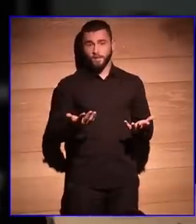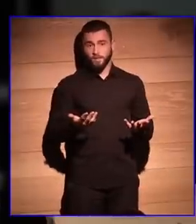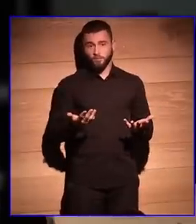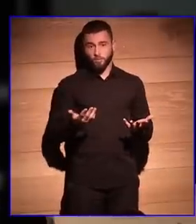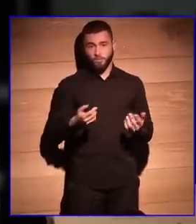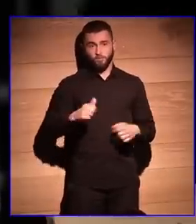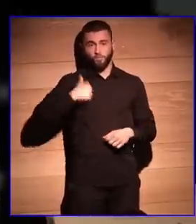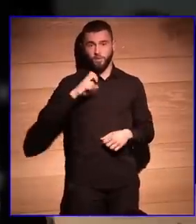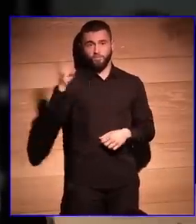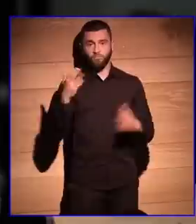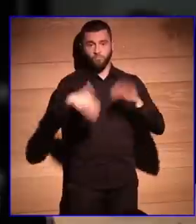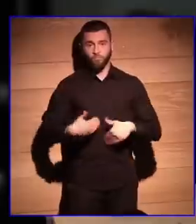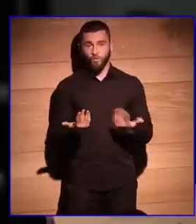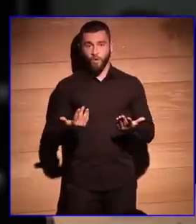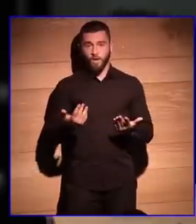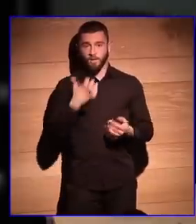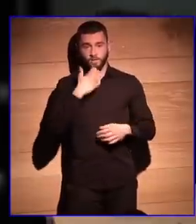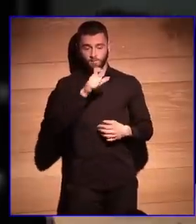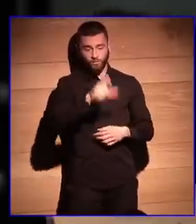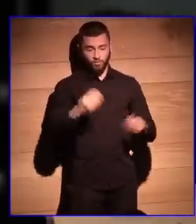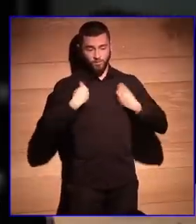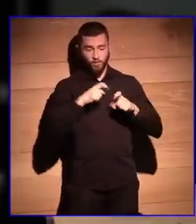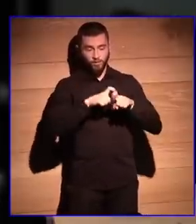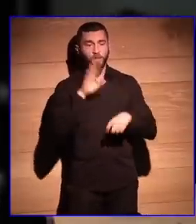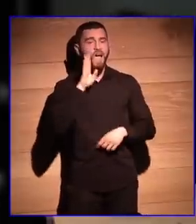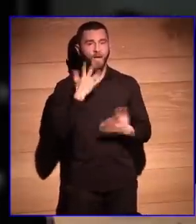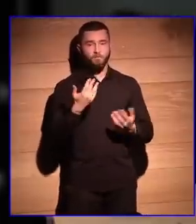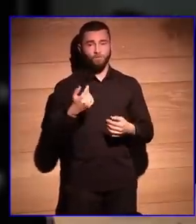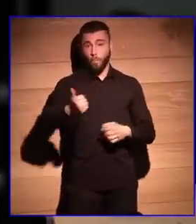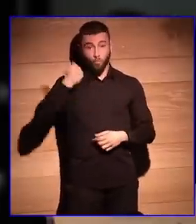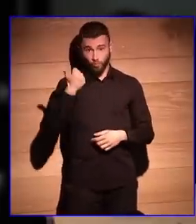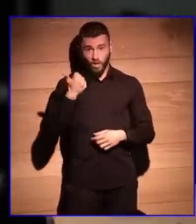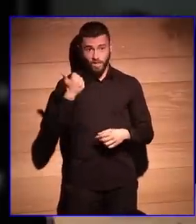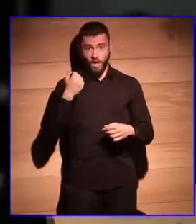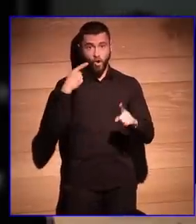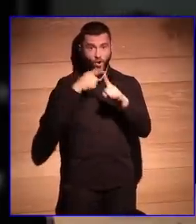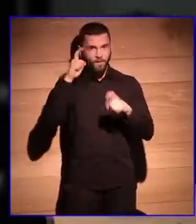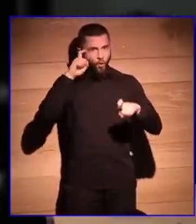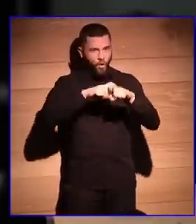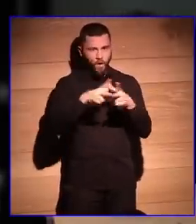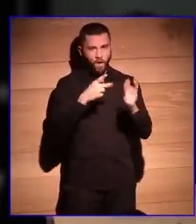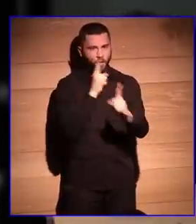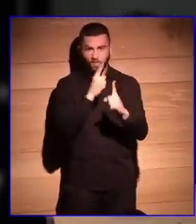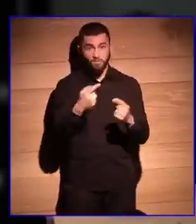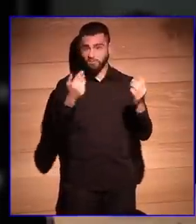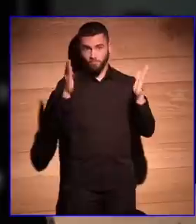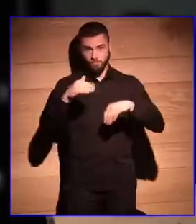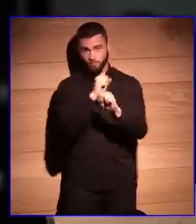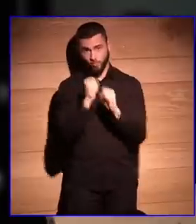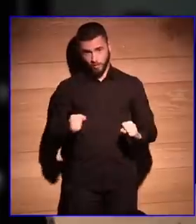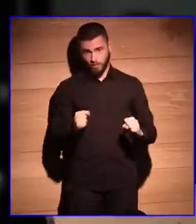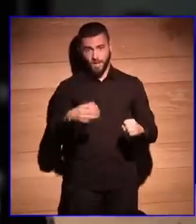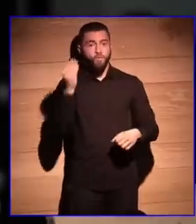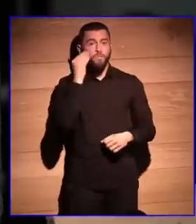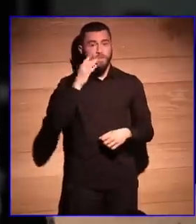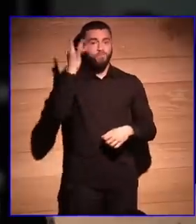aquilatarse. No tiene una persona que vive en esas condiciones, no tiene la menor oportunidad de no ser un psicópata y de no ser un imbécil integral,